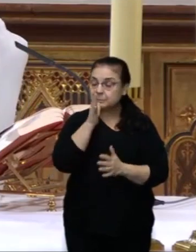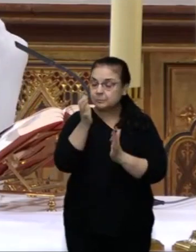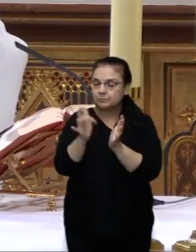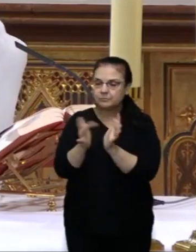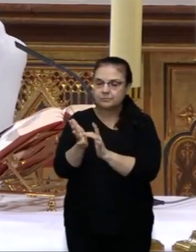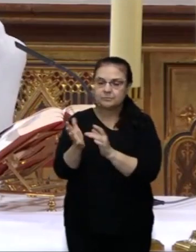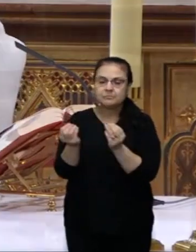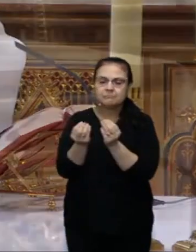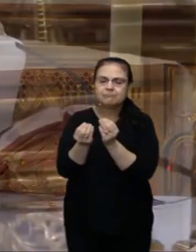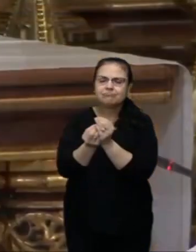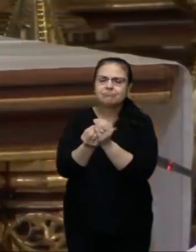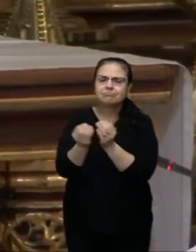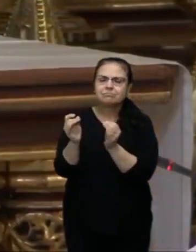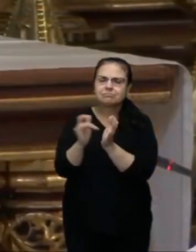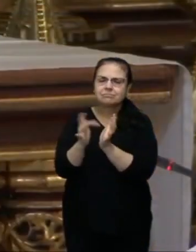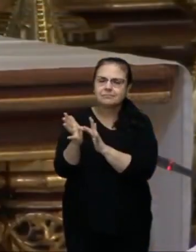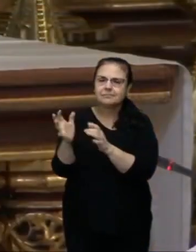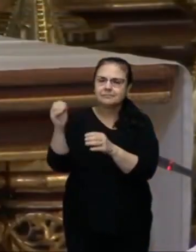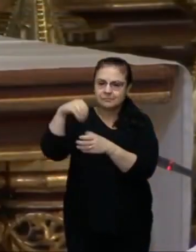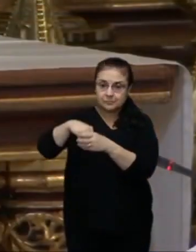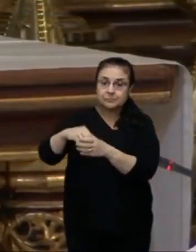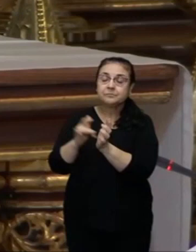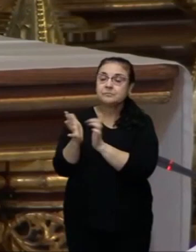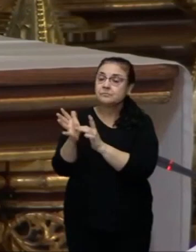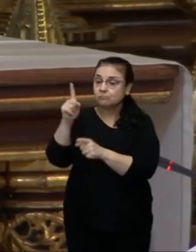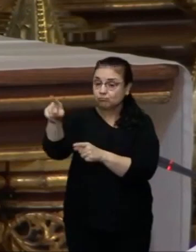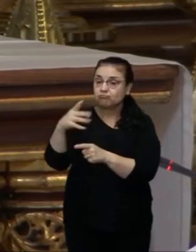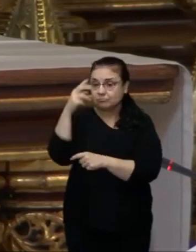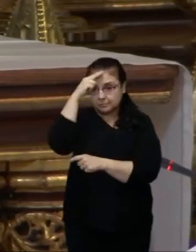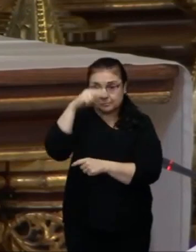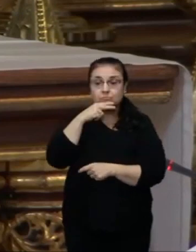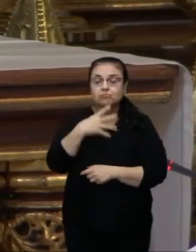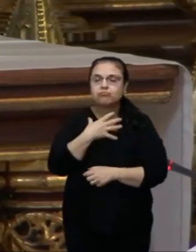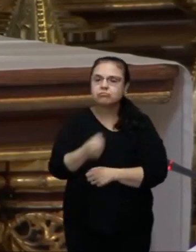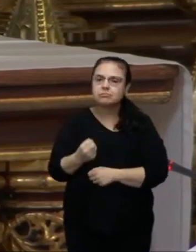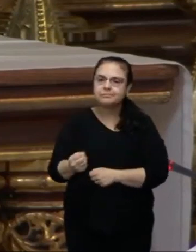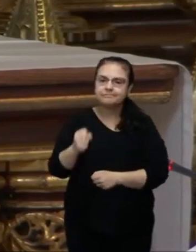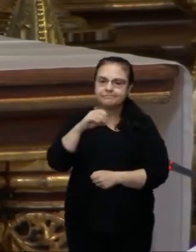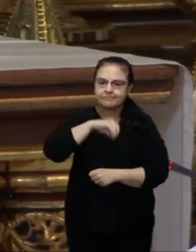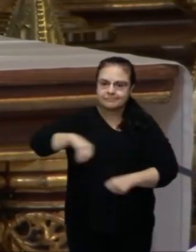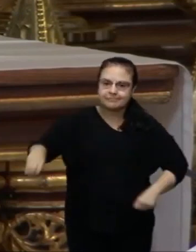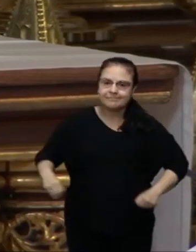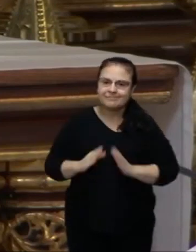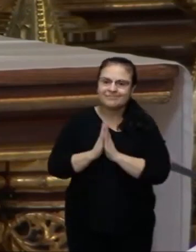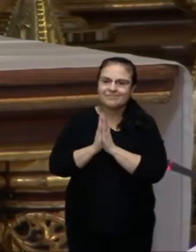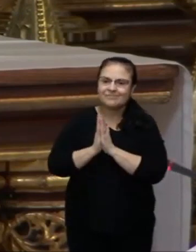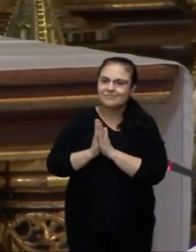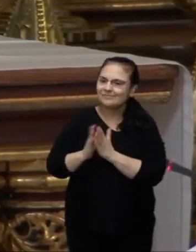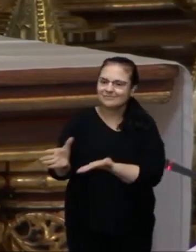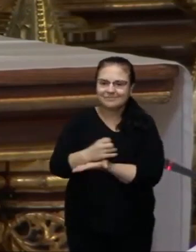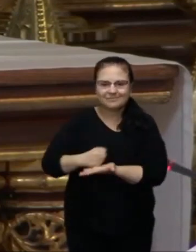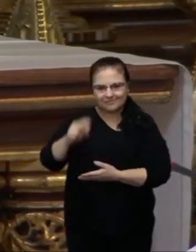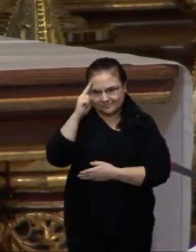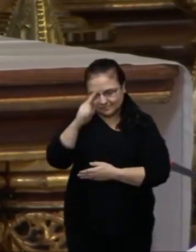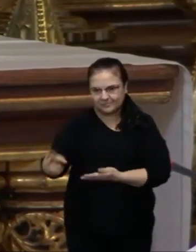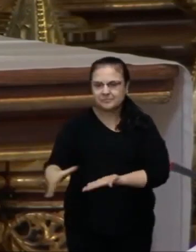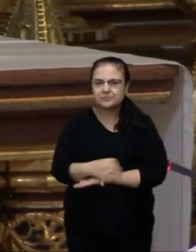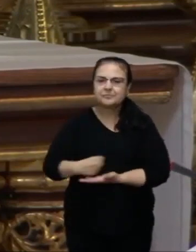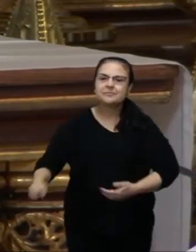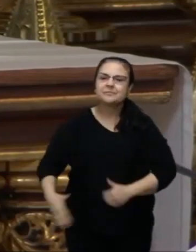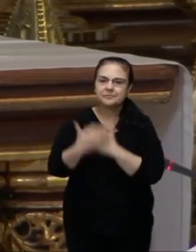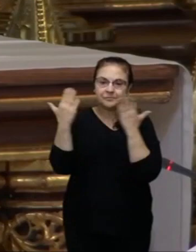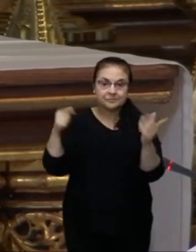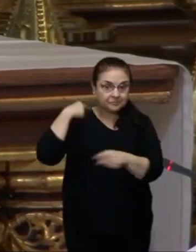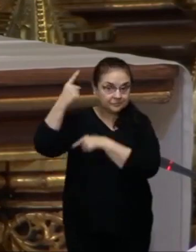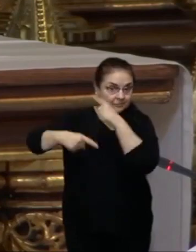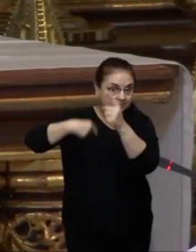Por Cristo, con él y en él, a ti, Dios Padre omnipotente, en la unidad del Espíritu Santo, todo honor y toda gloria